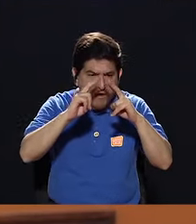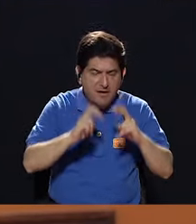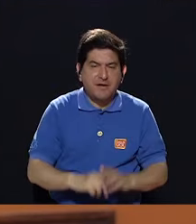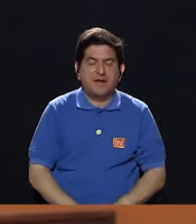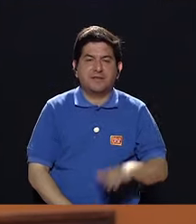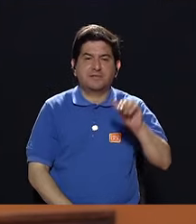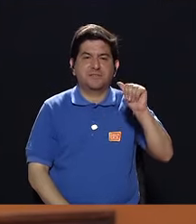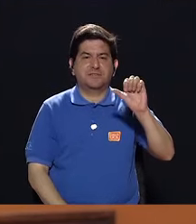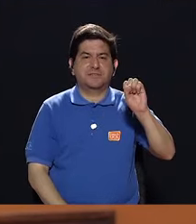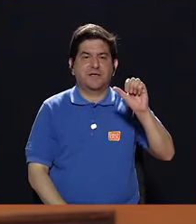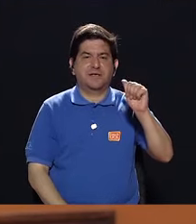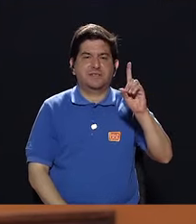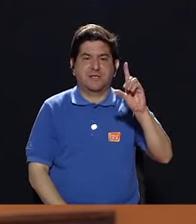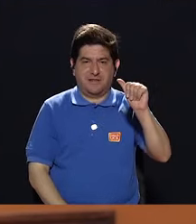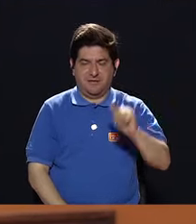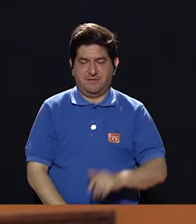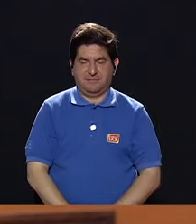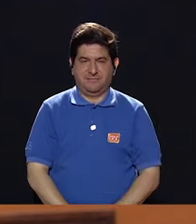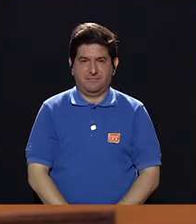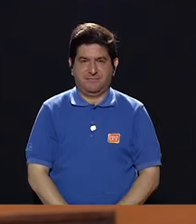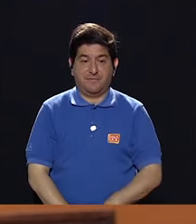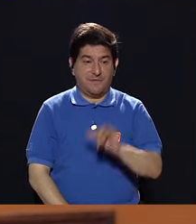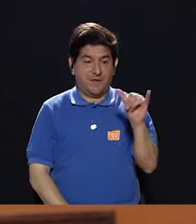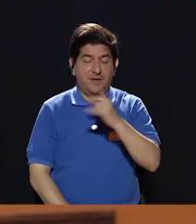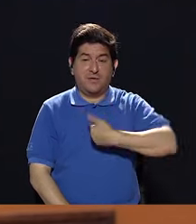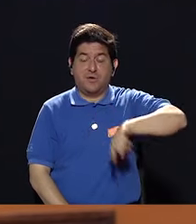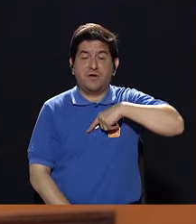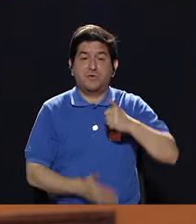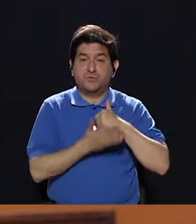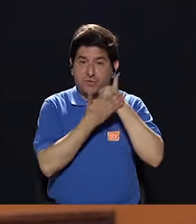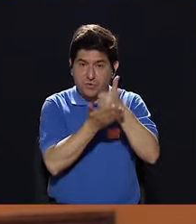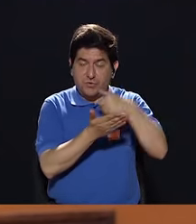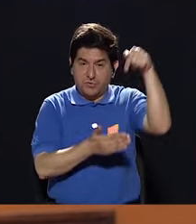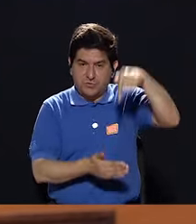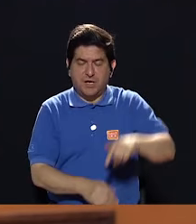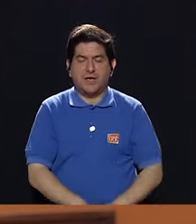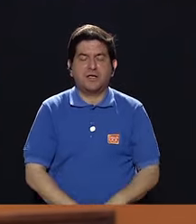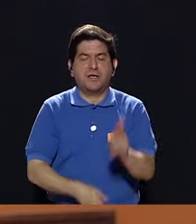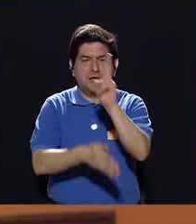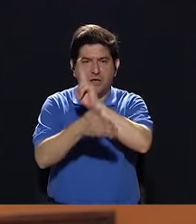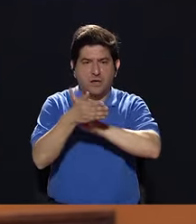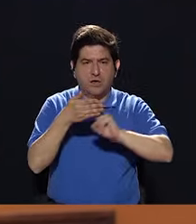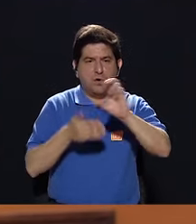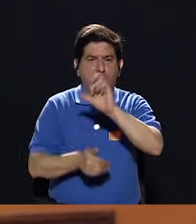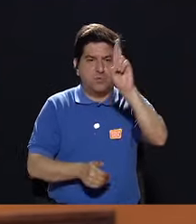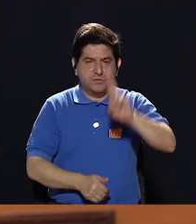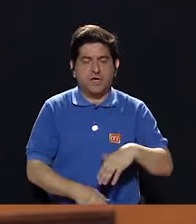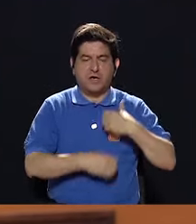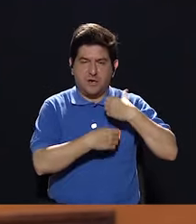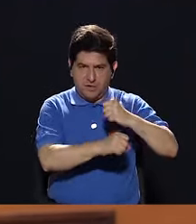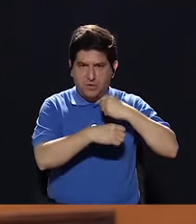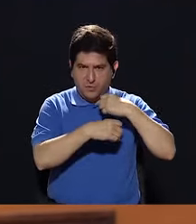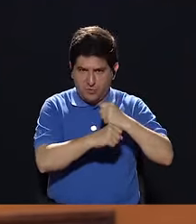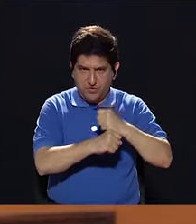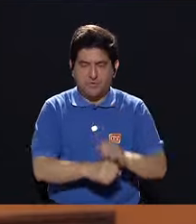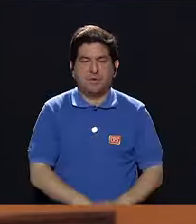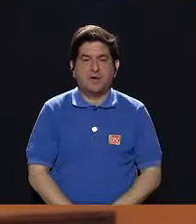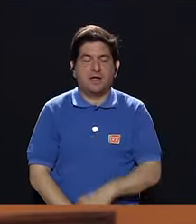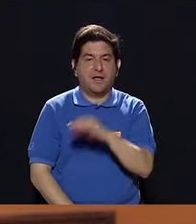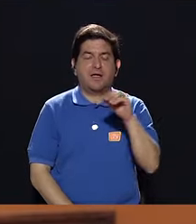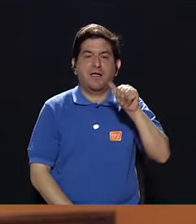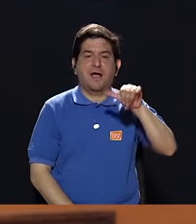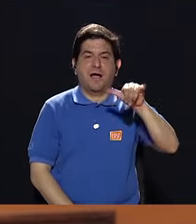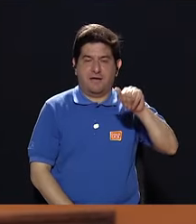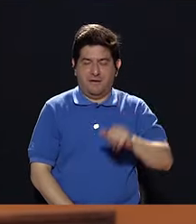de las asadas. Entonces, también estamos colaborando desde aquí, Universidad de Costa Rica, Municipalidad,